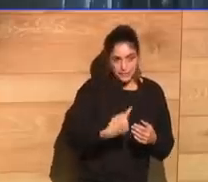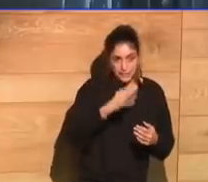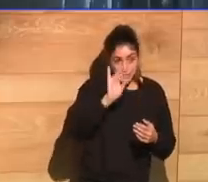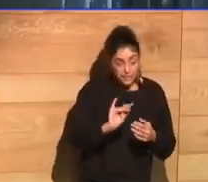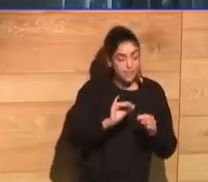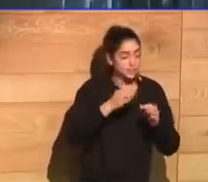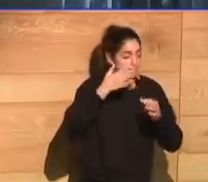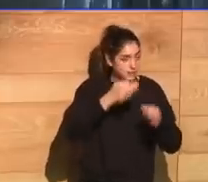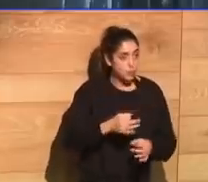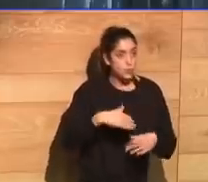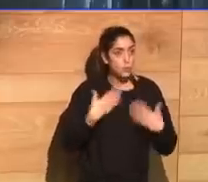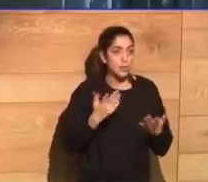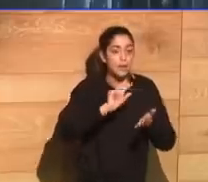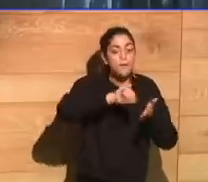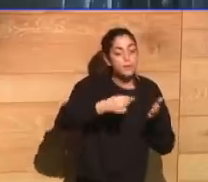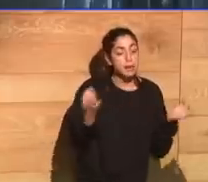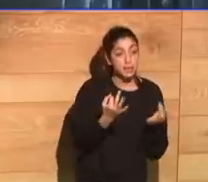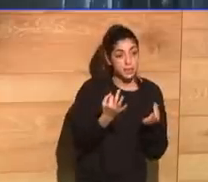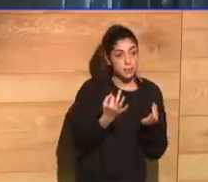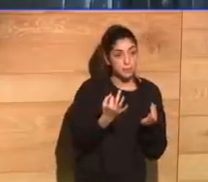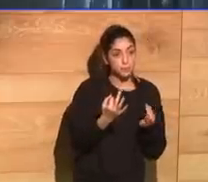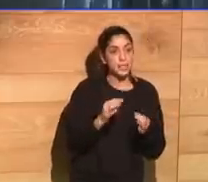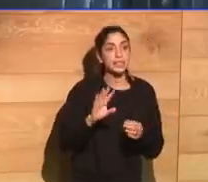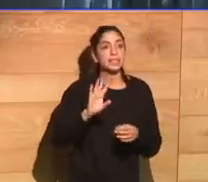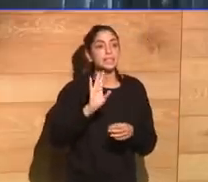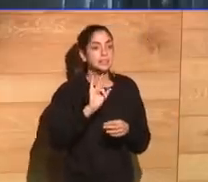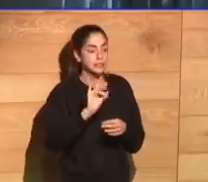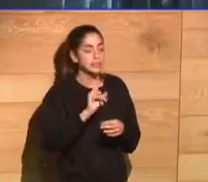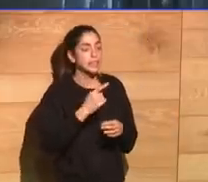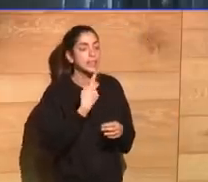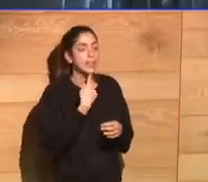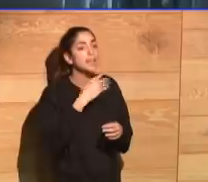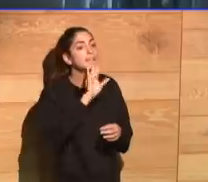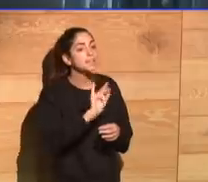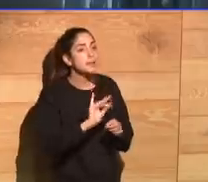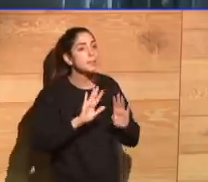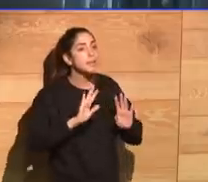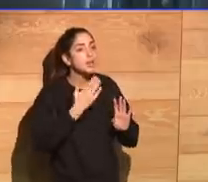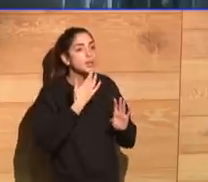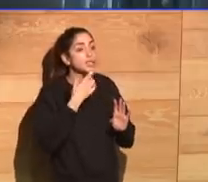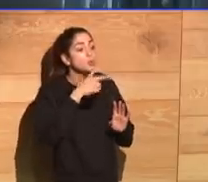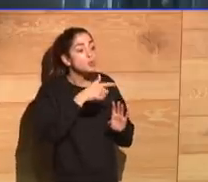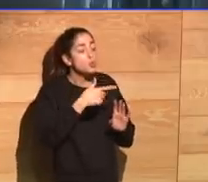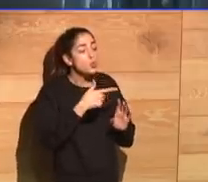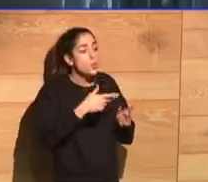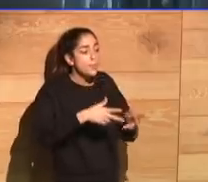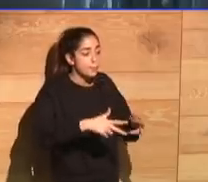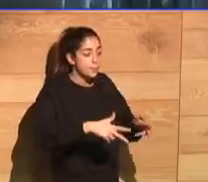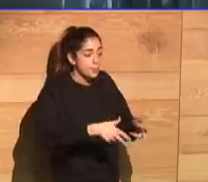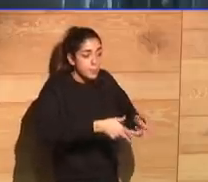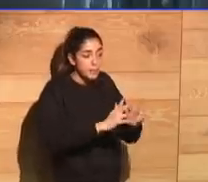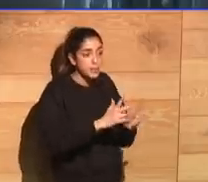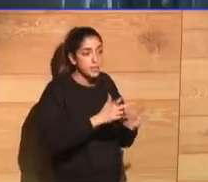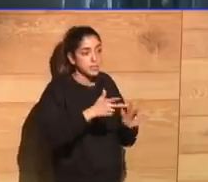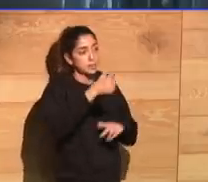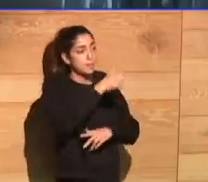ciertas cosas, pero todavía tenía que firmar. Dice, sí, te va a decir que sí, pero solo si le dejas filmarlo como una maleta verde.